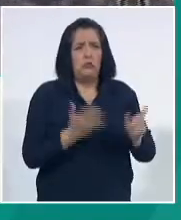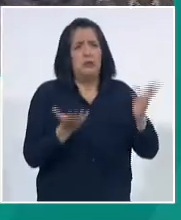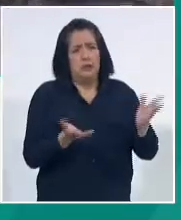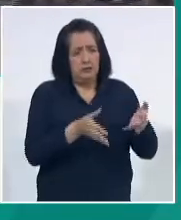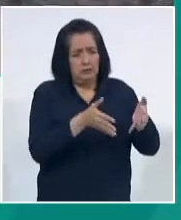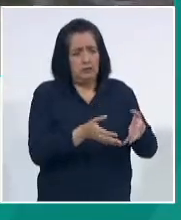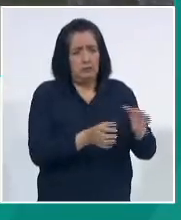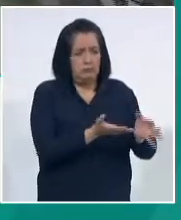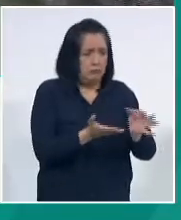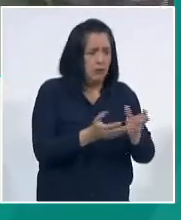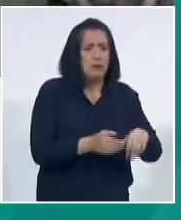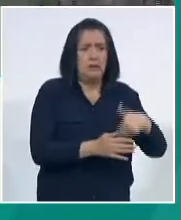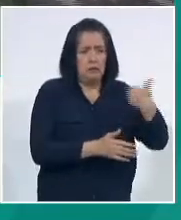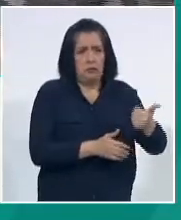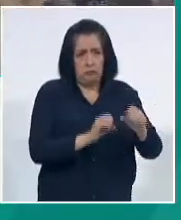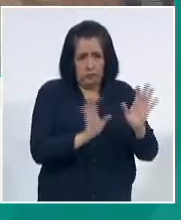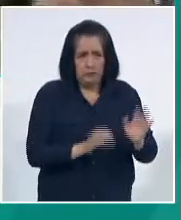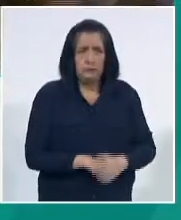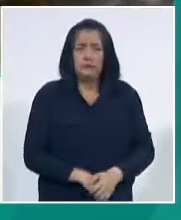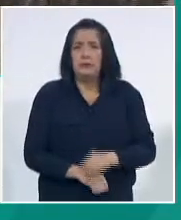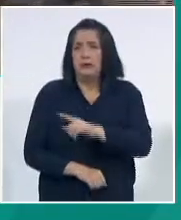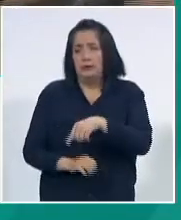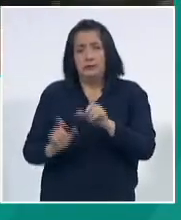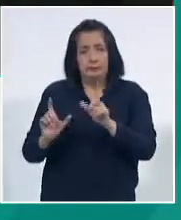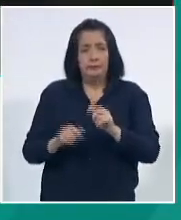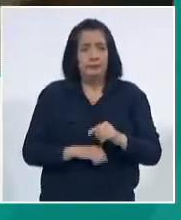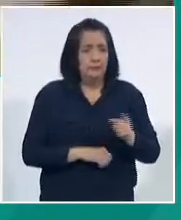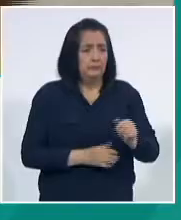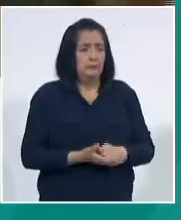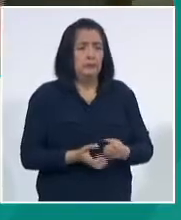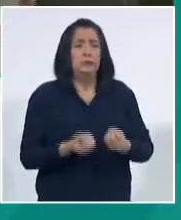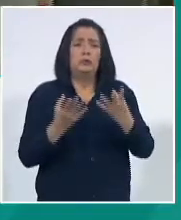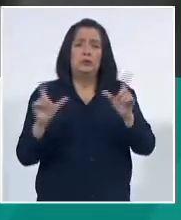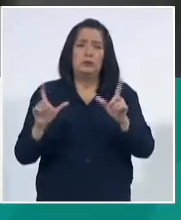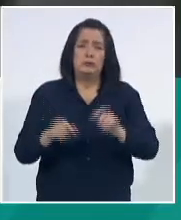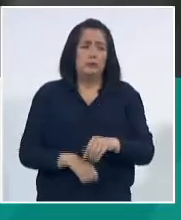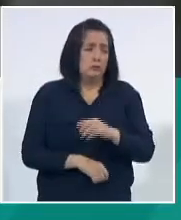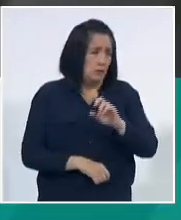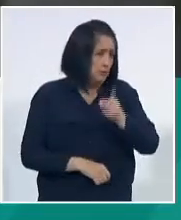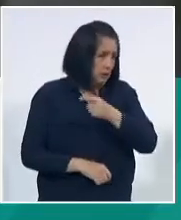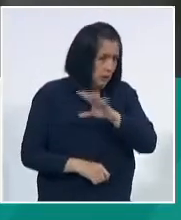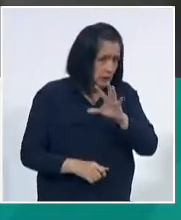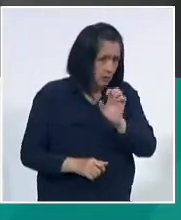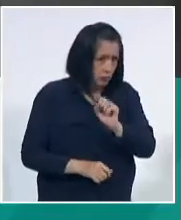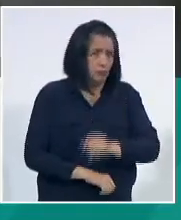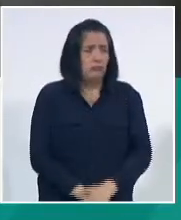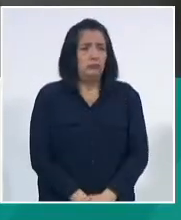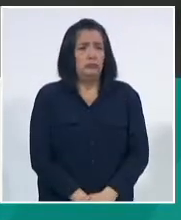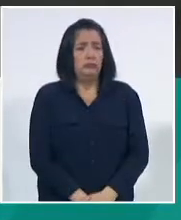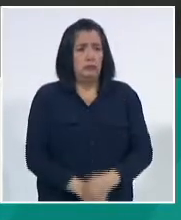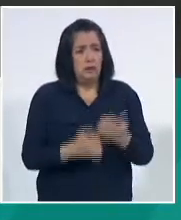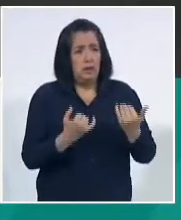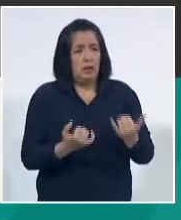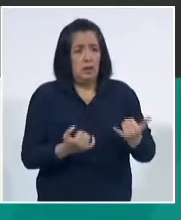siguiente. ¿Ya? Claro, el televisor. ¿Para qué estaba valorizado más o menos en cuánto? 500 soles el televisor. Claro. Justamente ahora